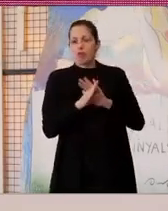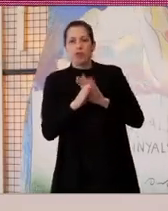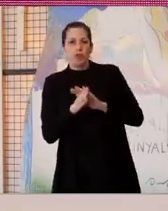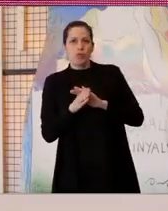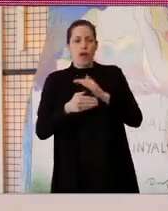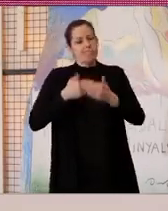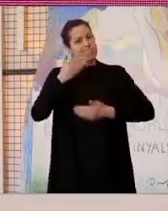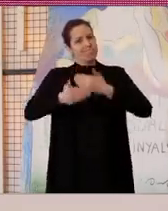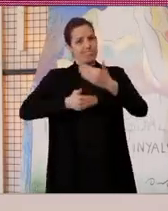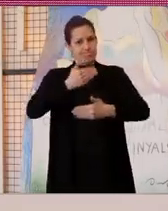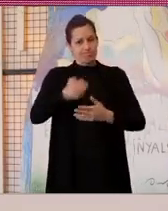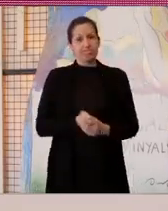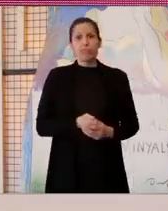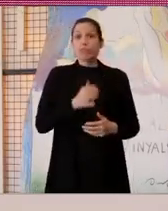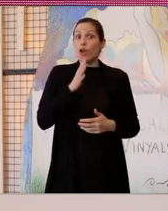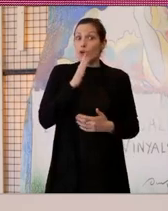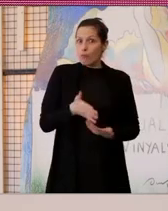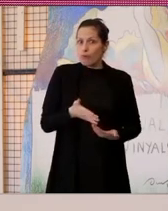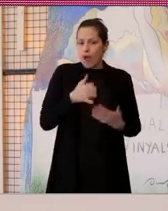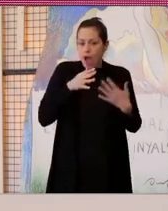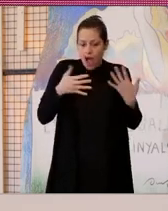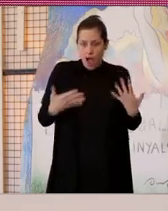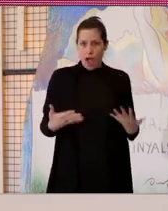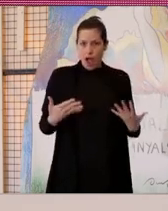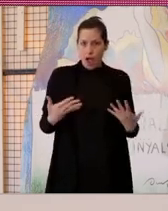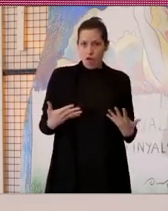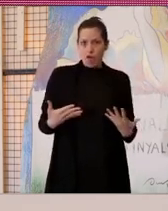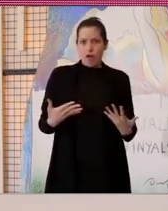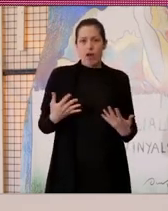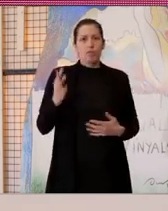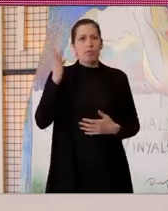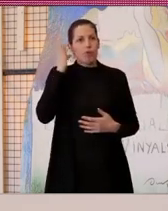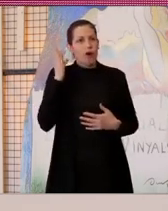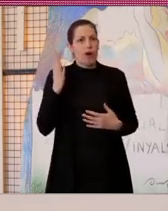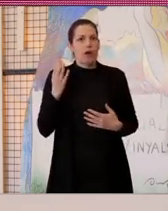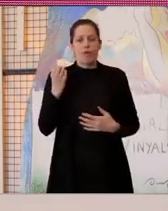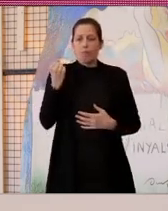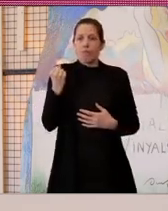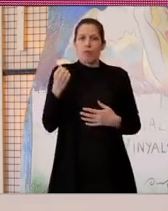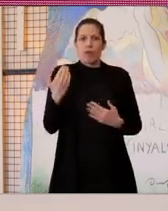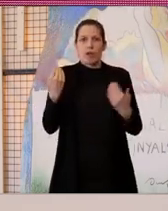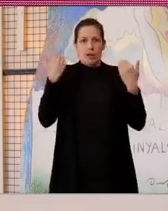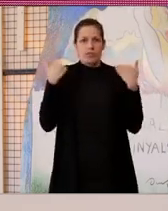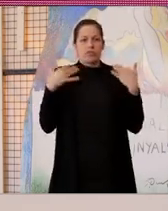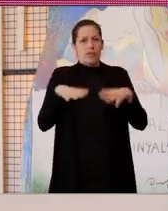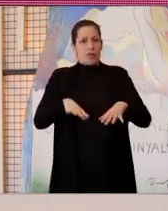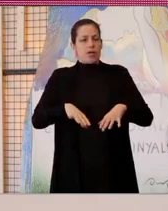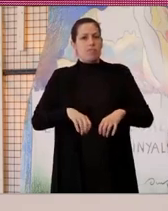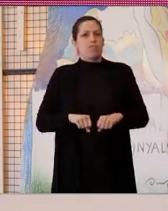que dificultan la llegada a posiciones de responsabilidad y poder de las mujeres